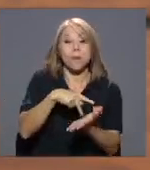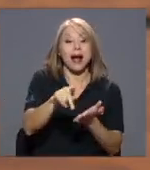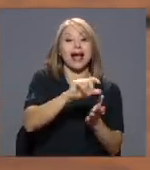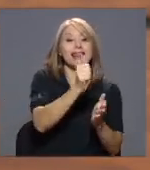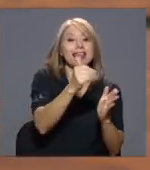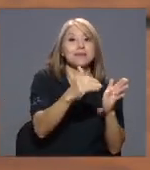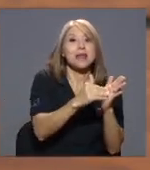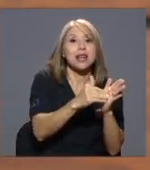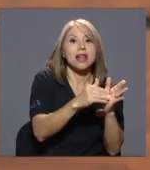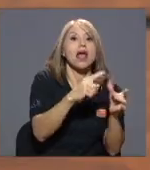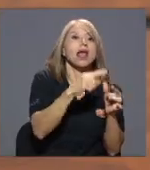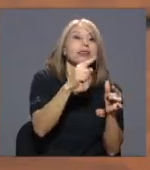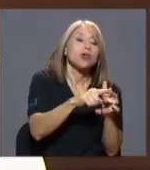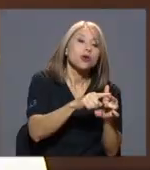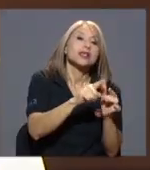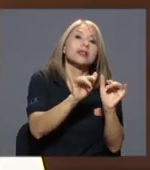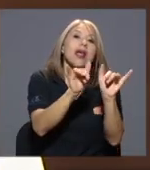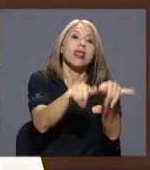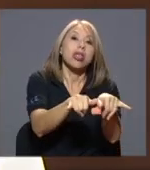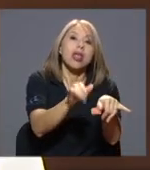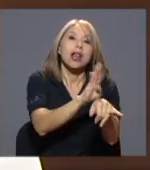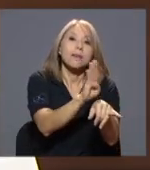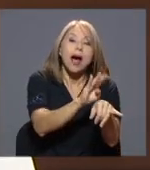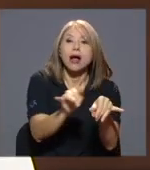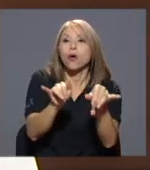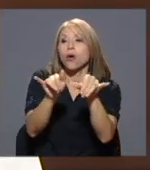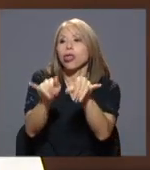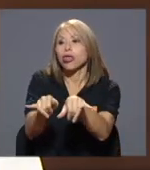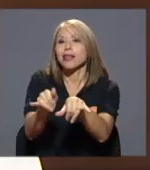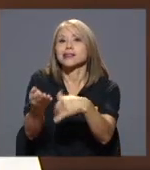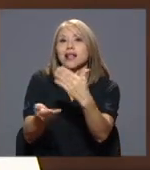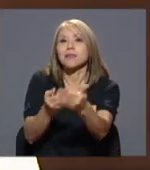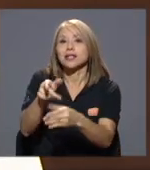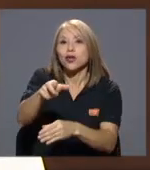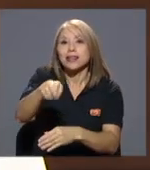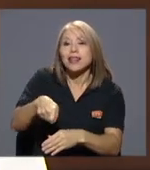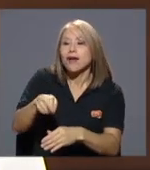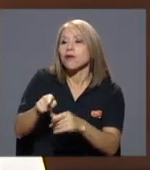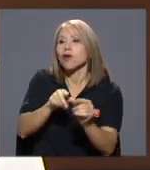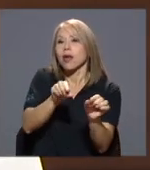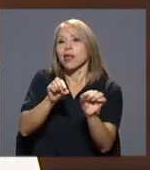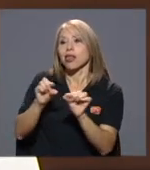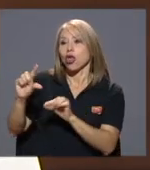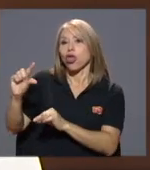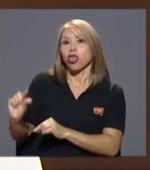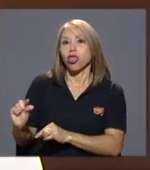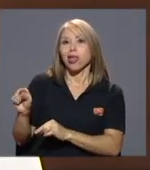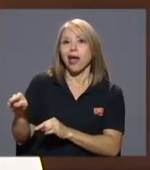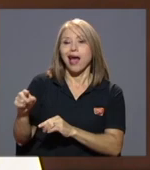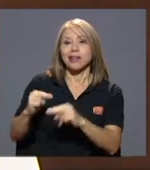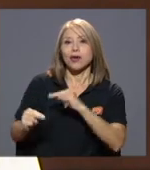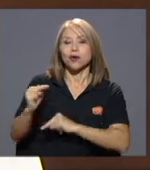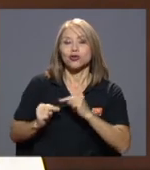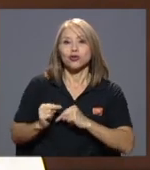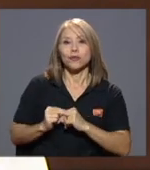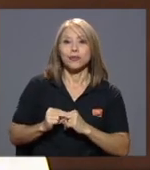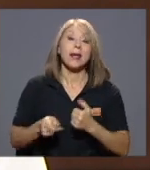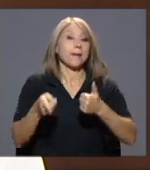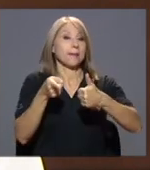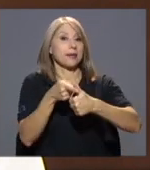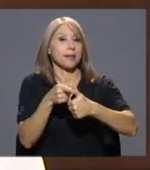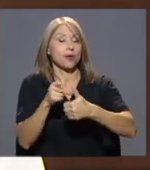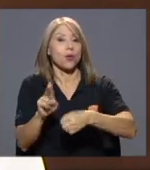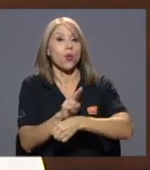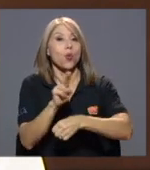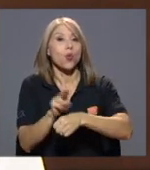y a la empresa que le da el servicio del datáfono. Bueno, hay dos cosas que las personas deben de saber. En primer lugar, que el uso del dinero